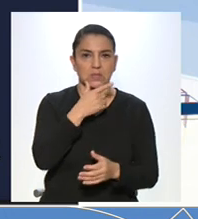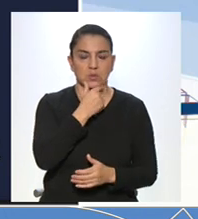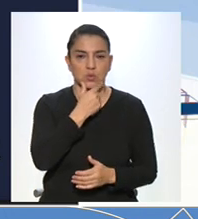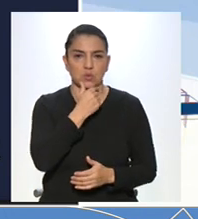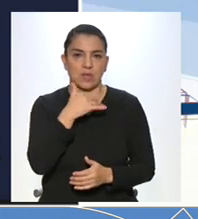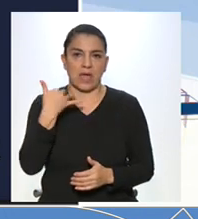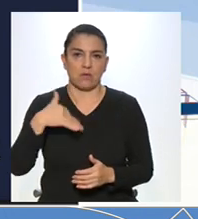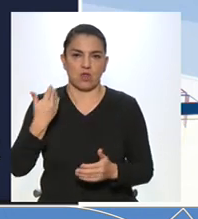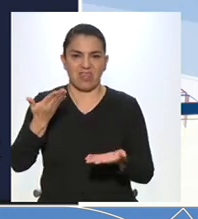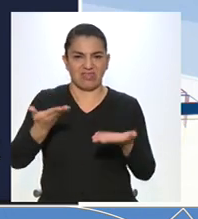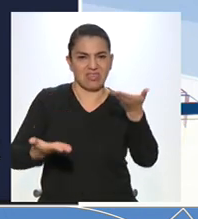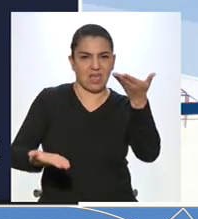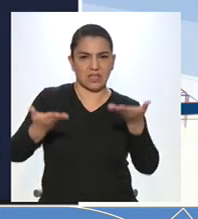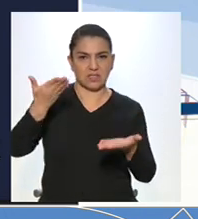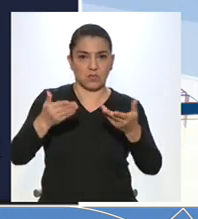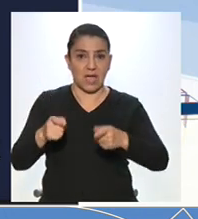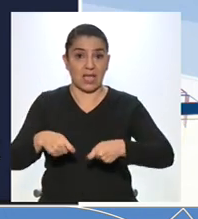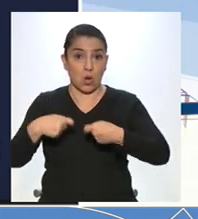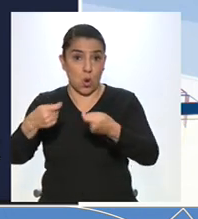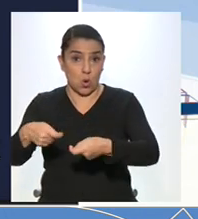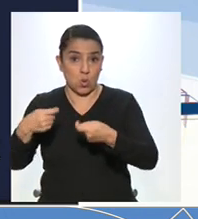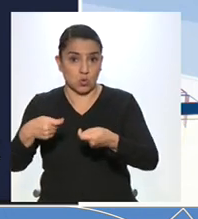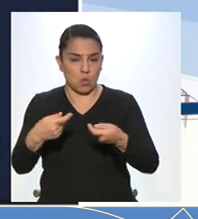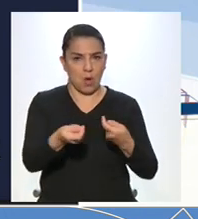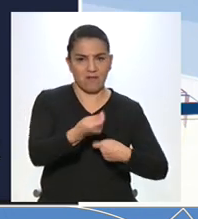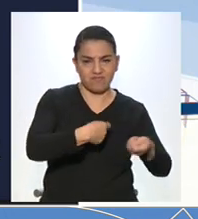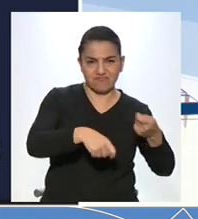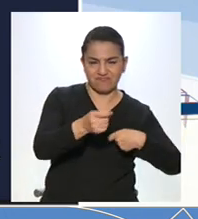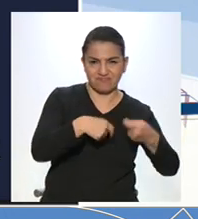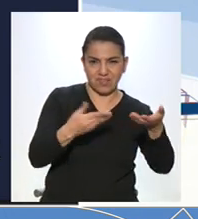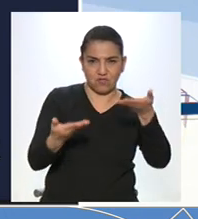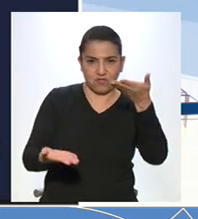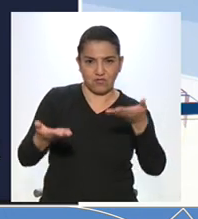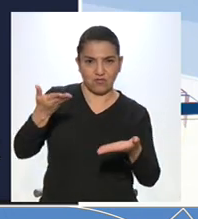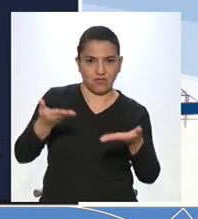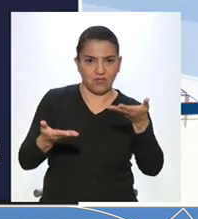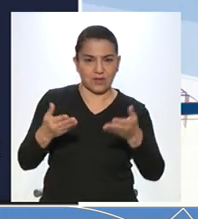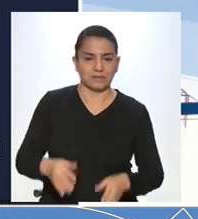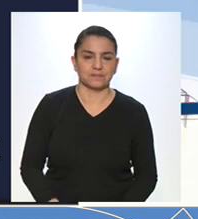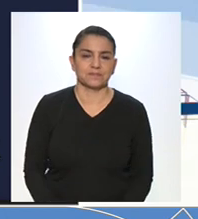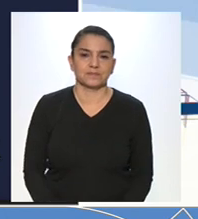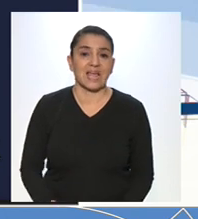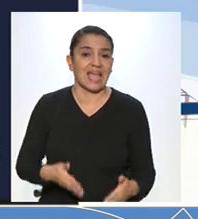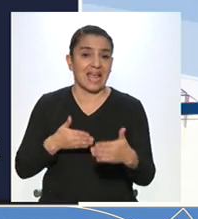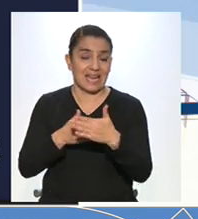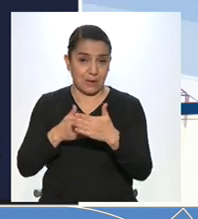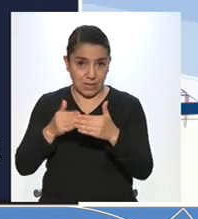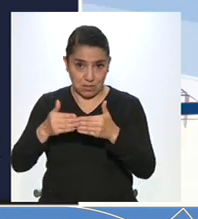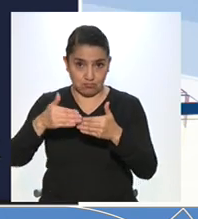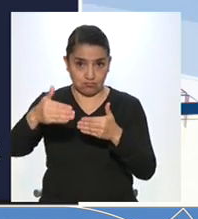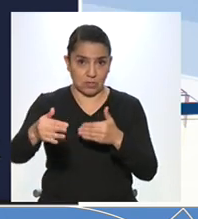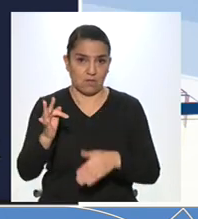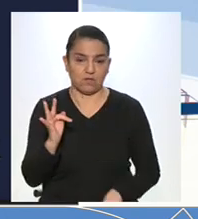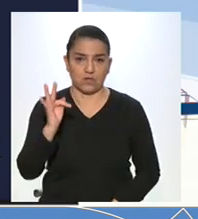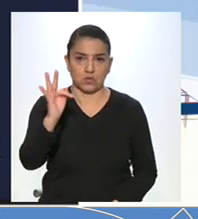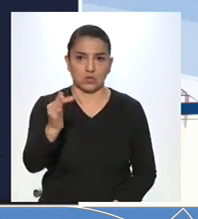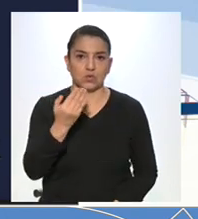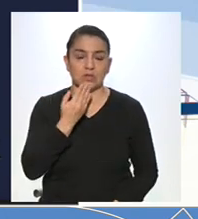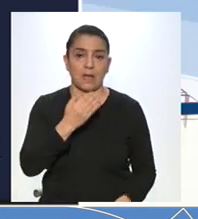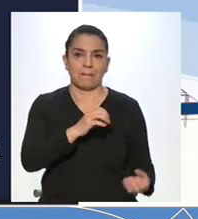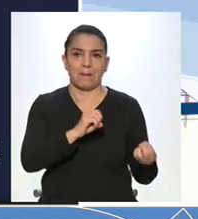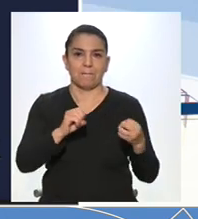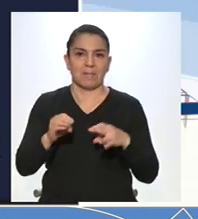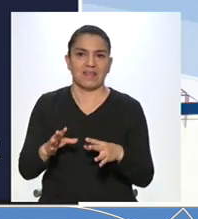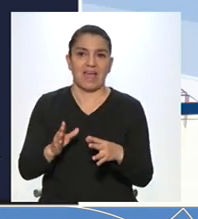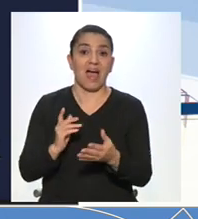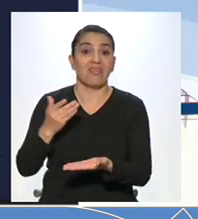importantes desequilibrios entre consumo e inversión que limiten su sostenibilidad futura. Del mismo modo, la pérdida de sincronía entre la demanda y la oferta ya